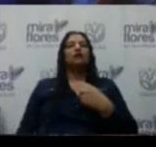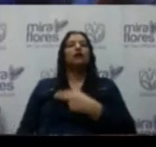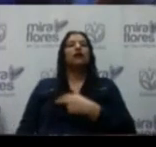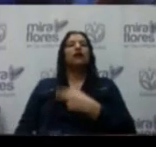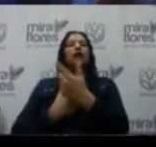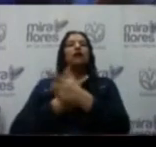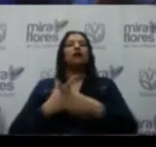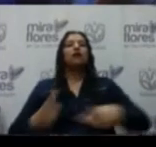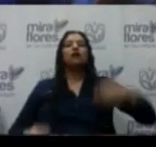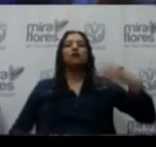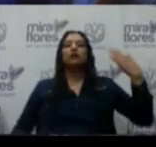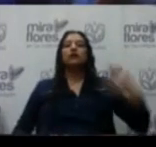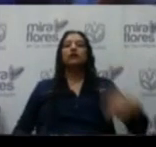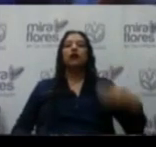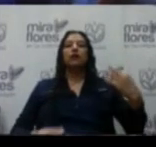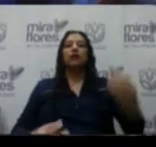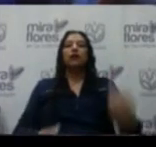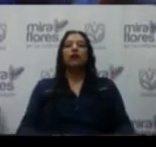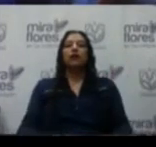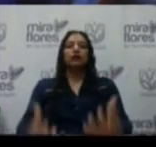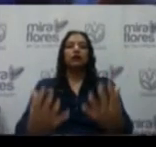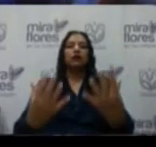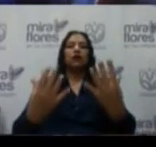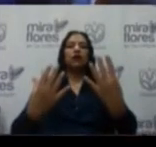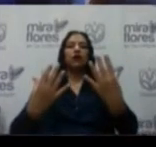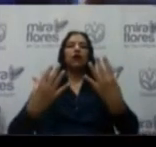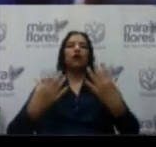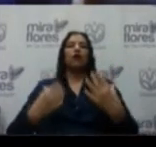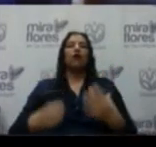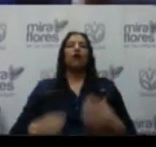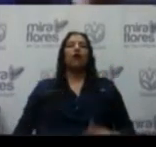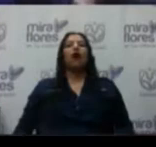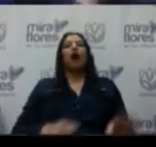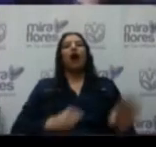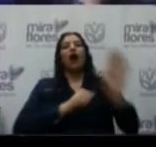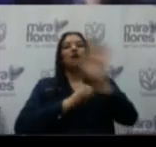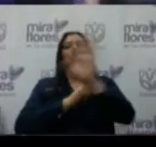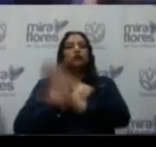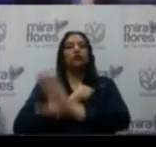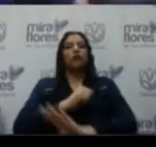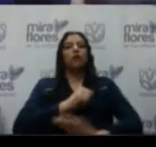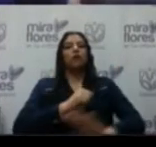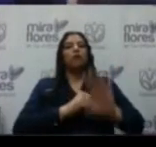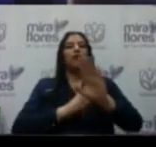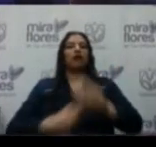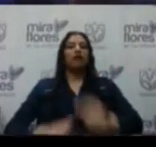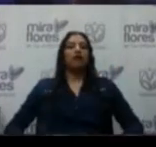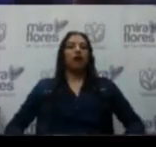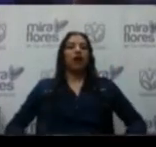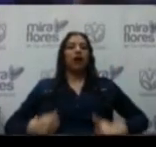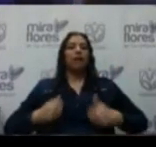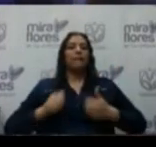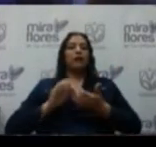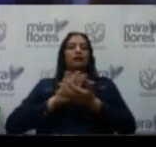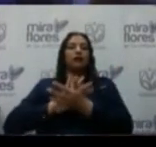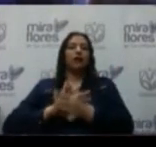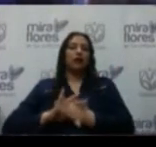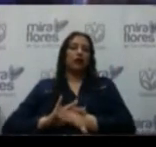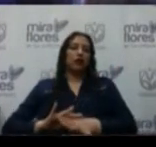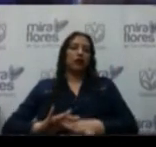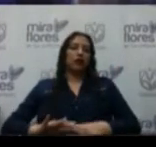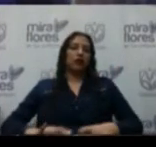Que ser libres por siempre nos dio, a su sombra